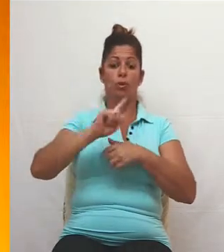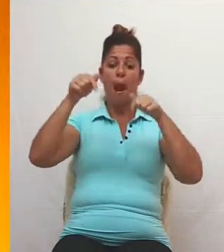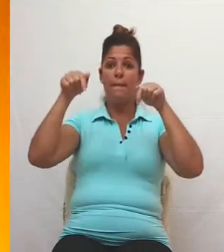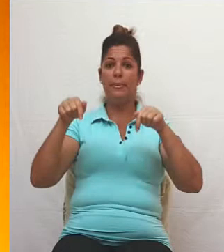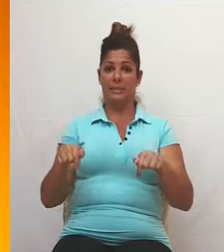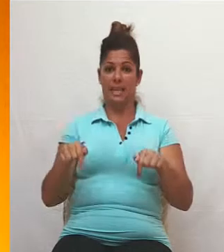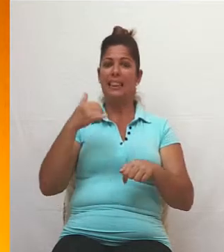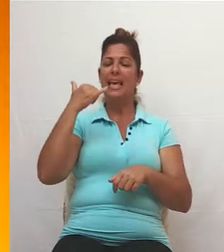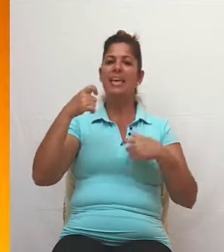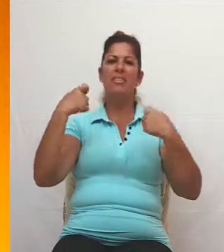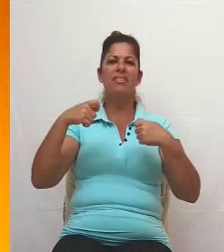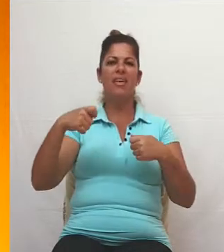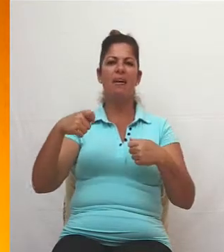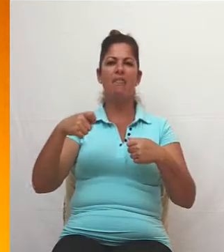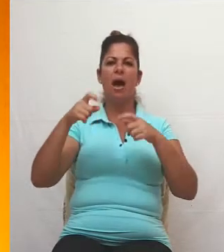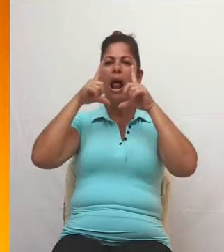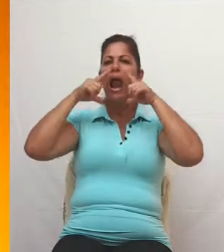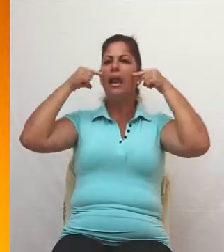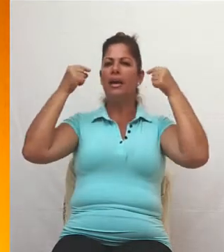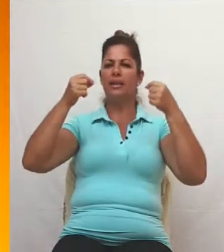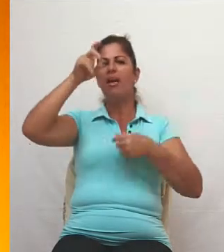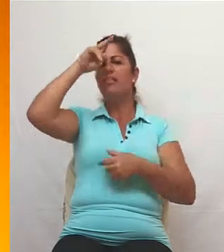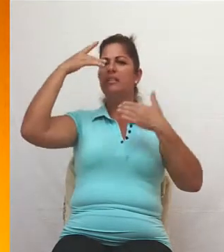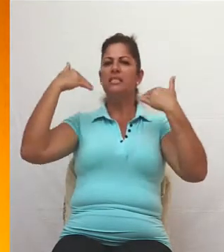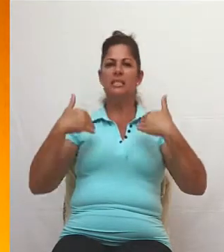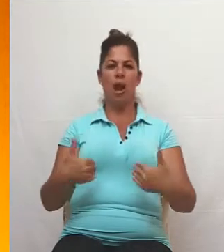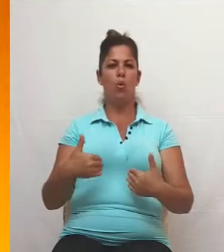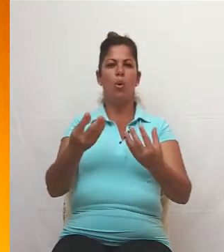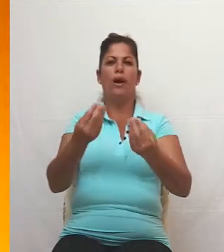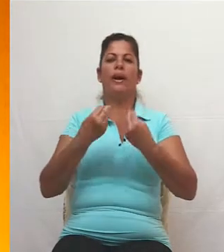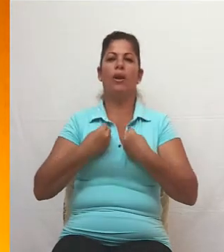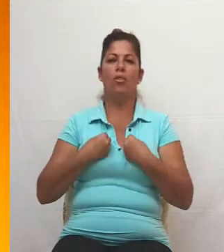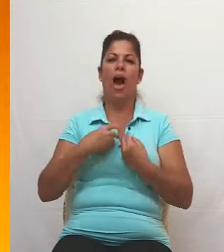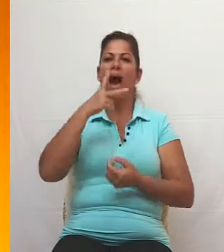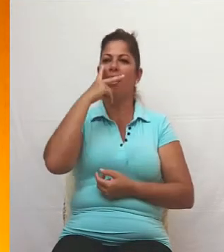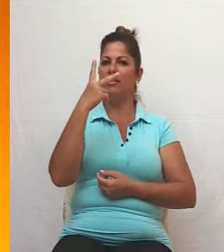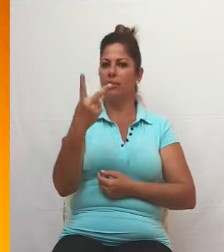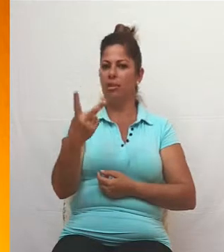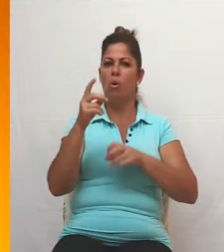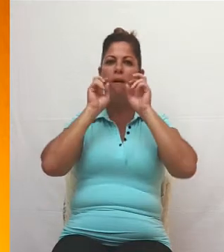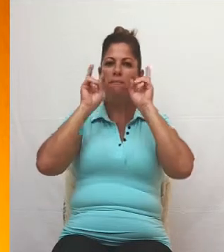y que lo hagamos con alegría y agradecimiento por la salud que nos proporciona